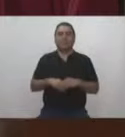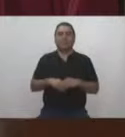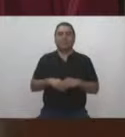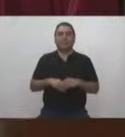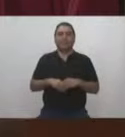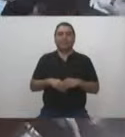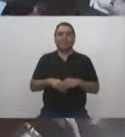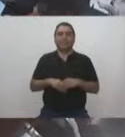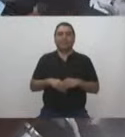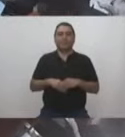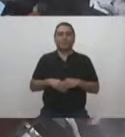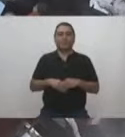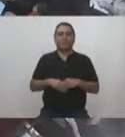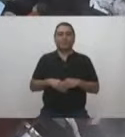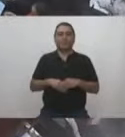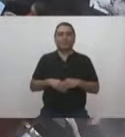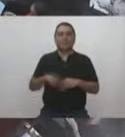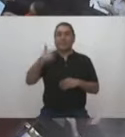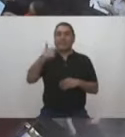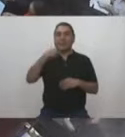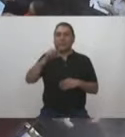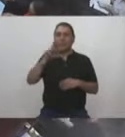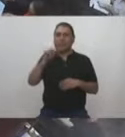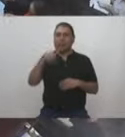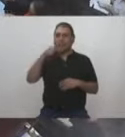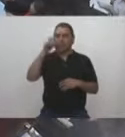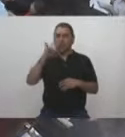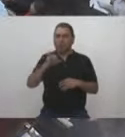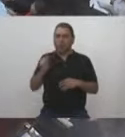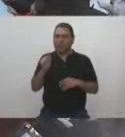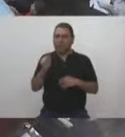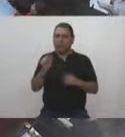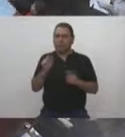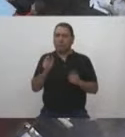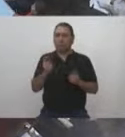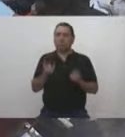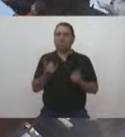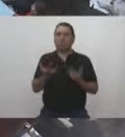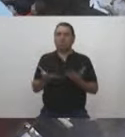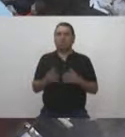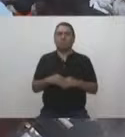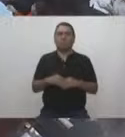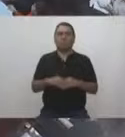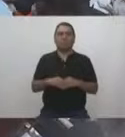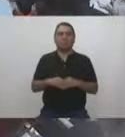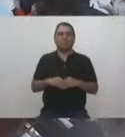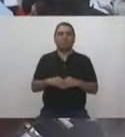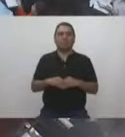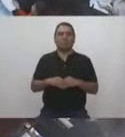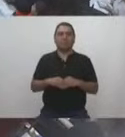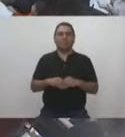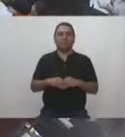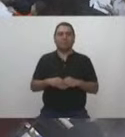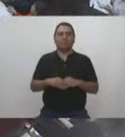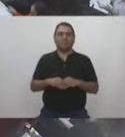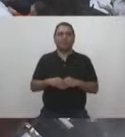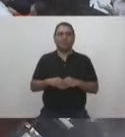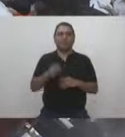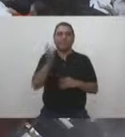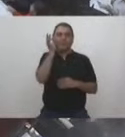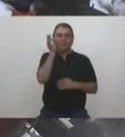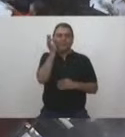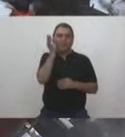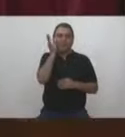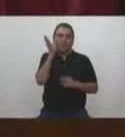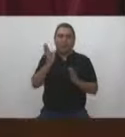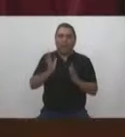del impacto social que esto genera, ¿no? Cuando un asalariado en blanco, en relación de dependencia, hoy está bajo la línea de pobreza,